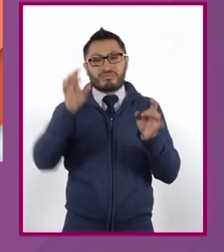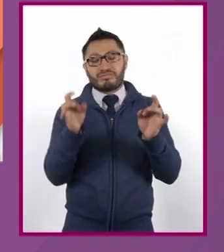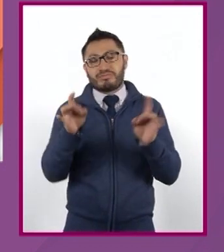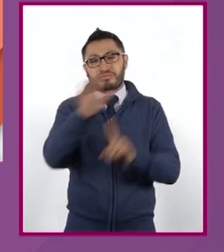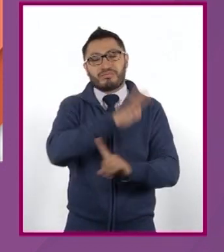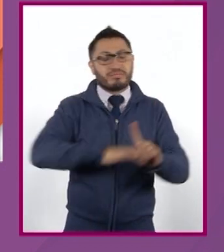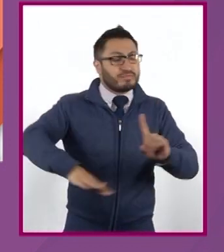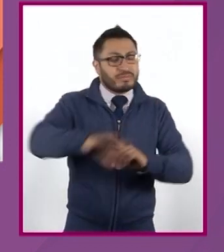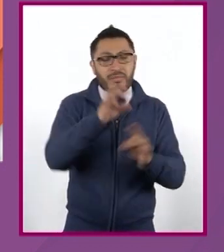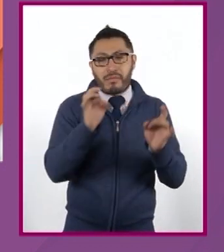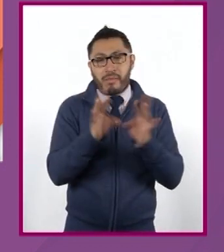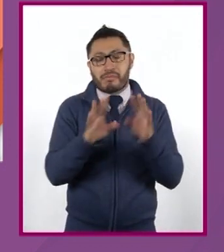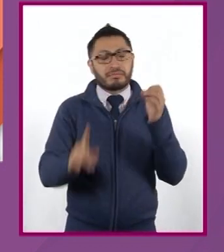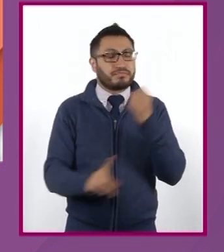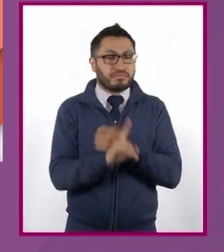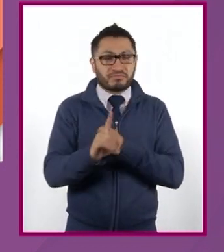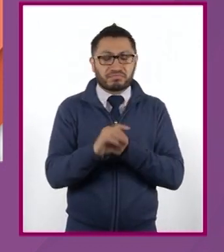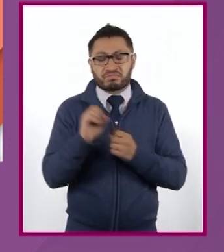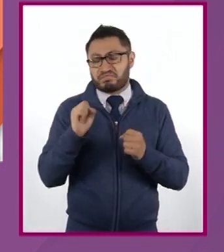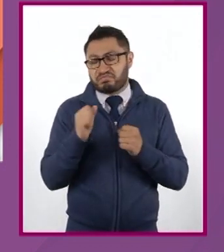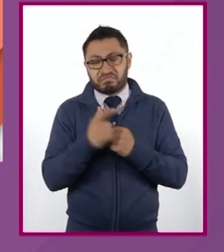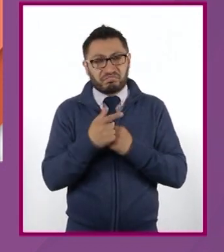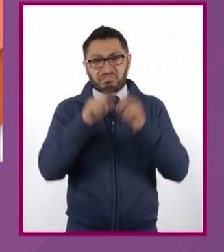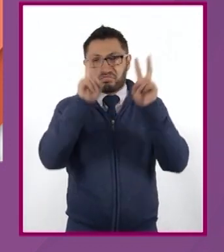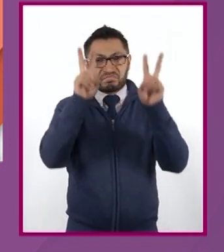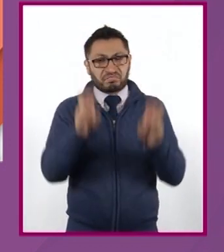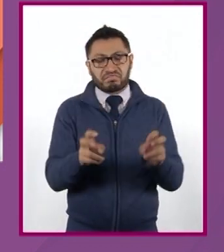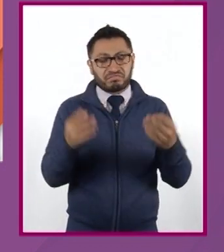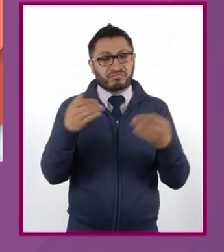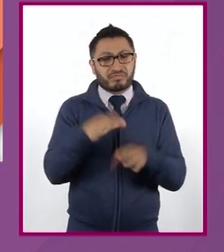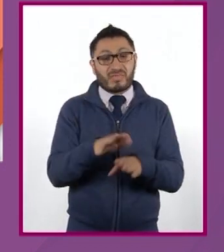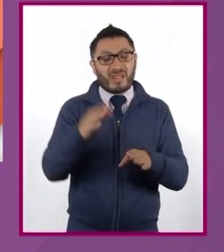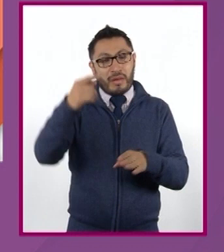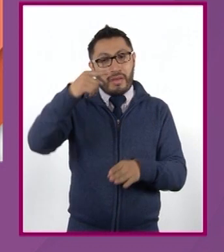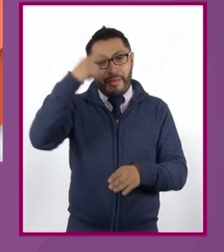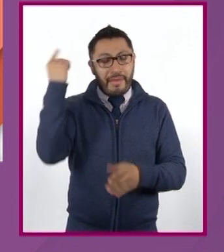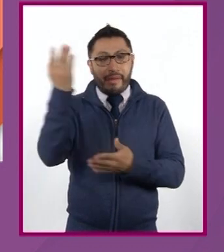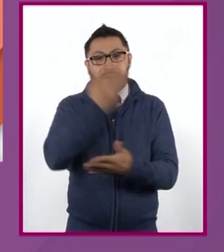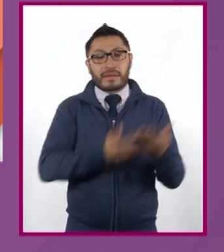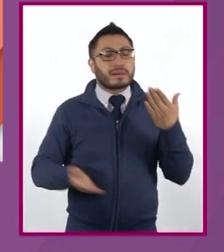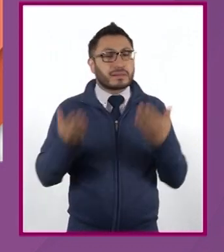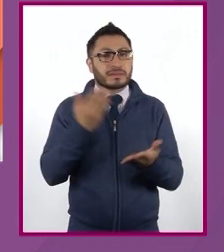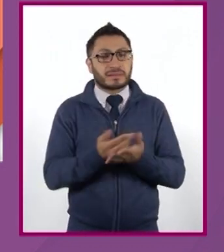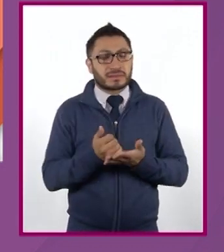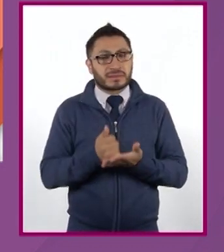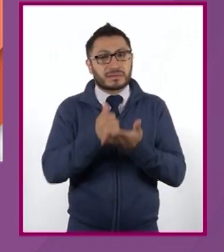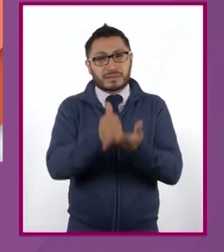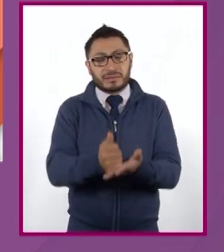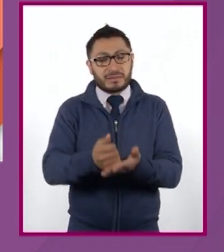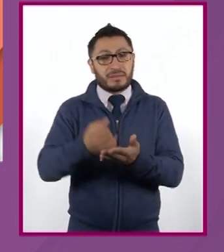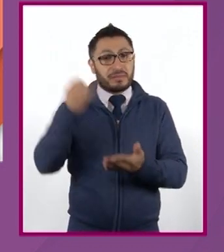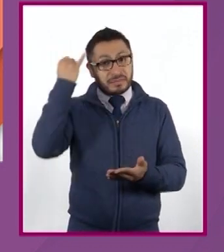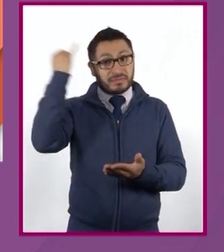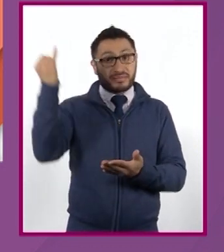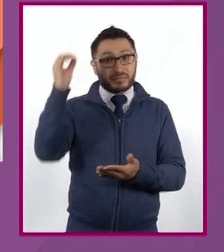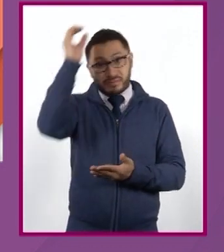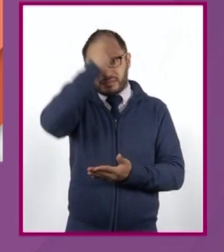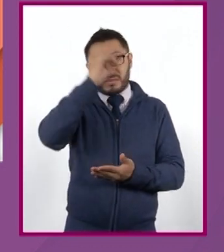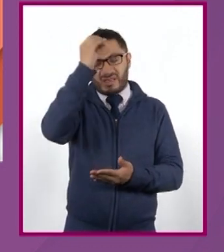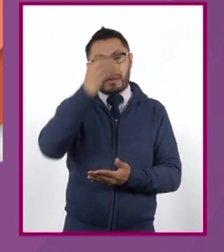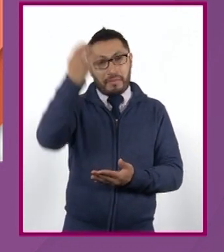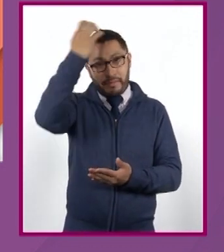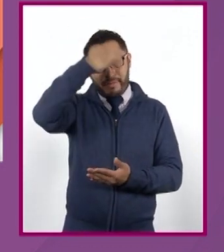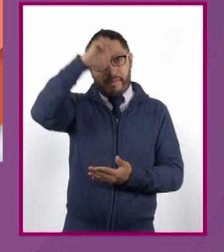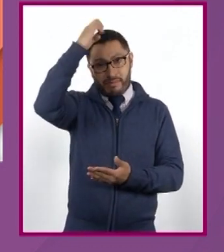situación, problema o asunto en el que se facilita el intercambio de ideas, opiniones y